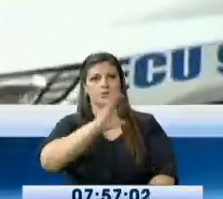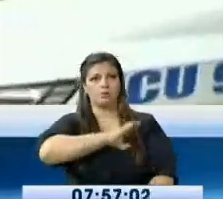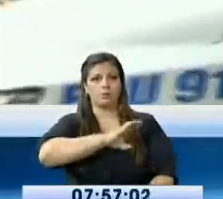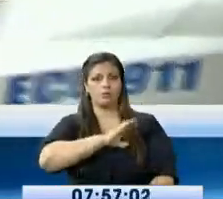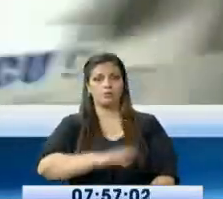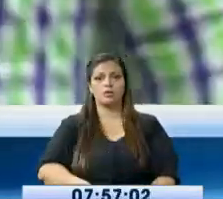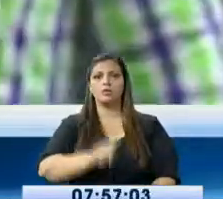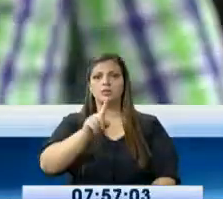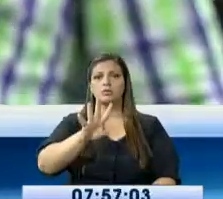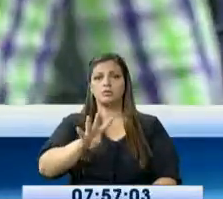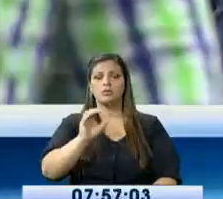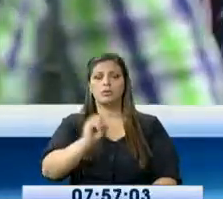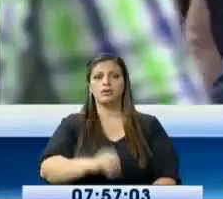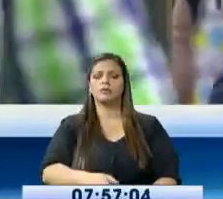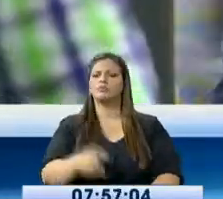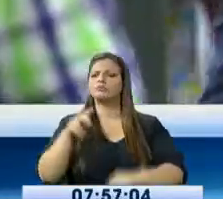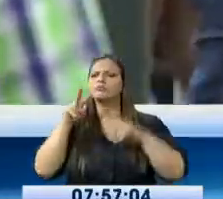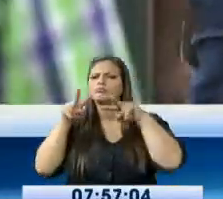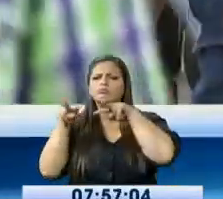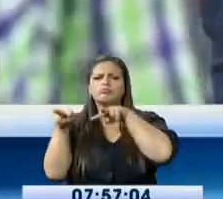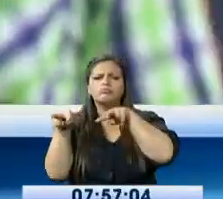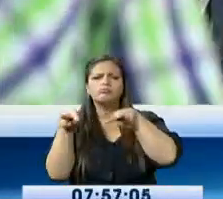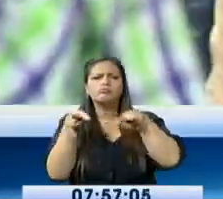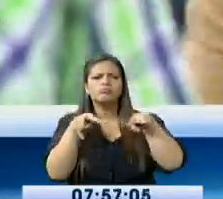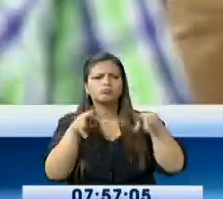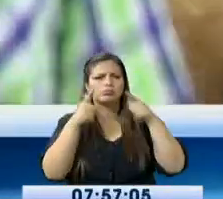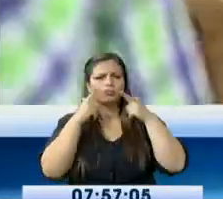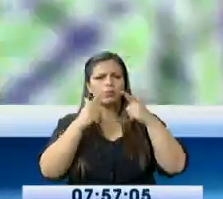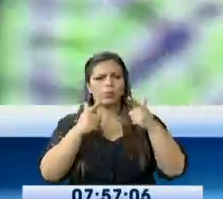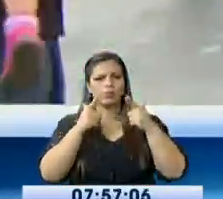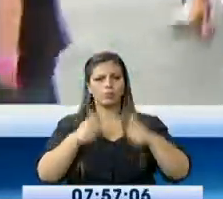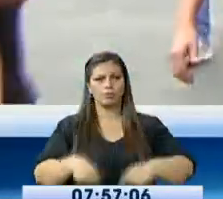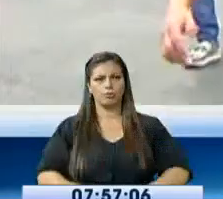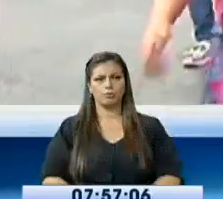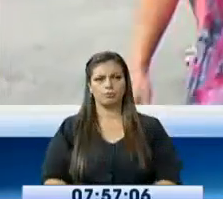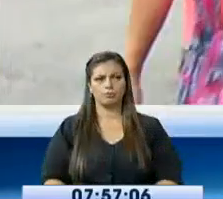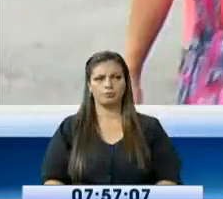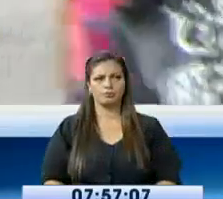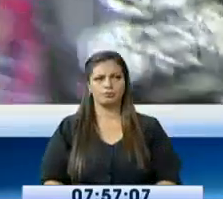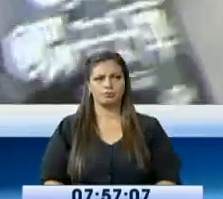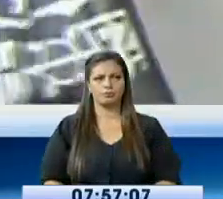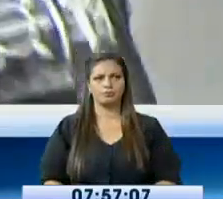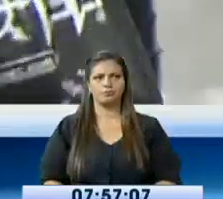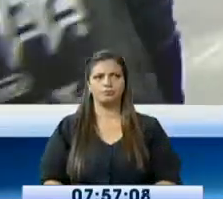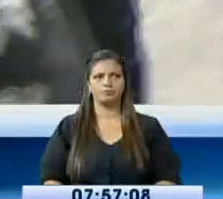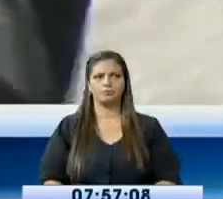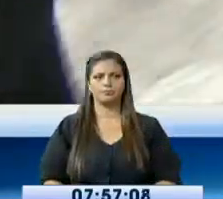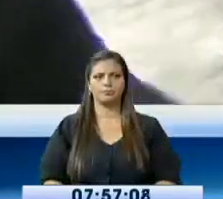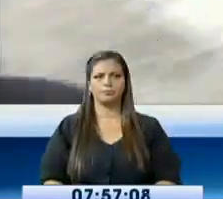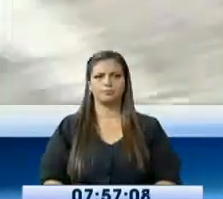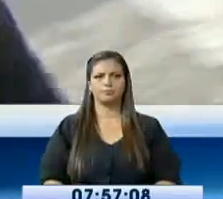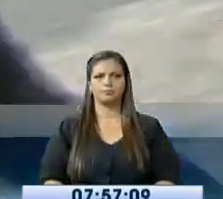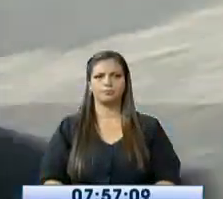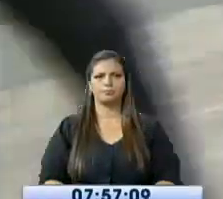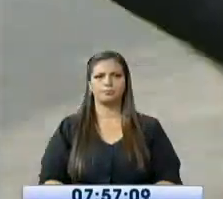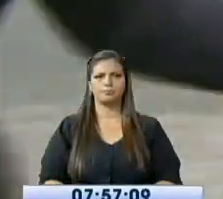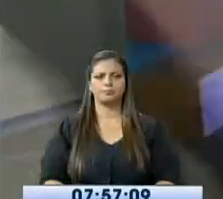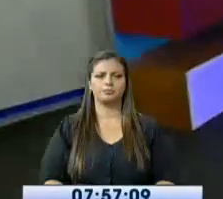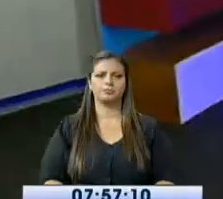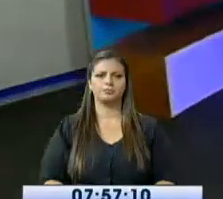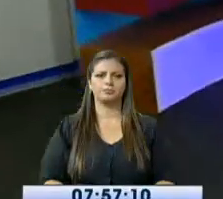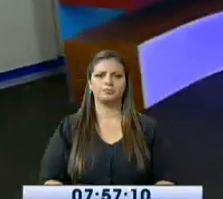Policía Nacional resguardarán la zona durante esta época, informó Jorge Salazar.